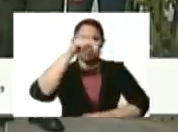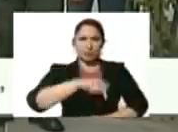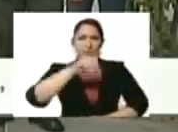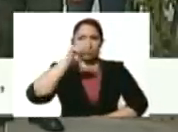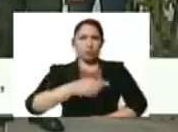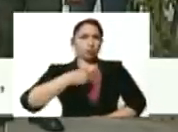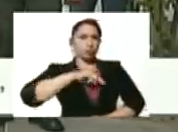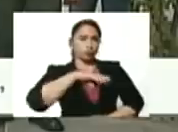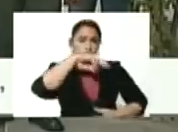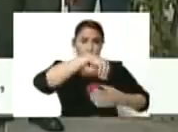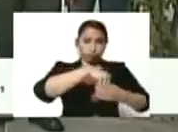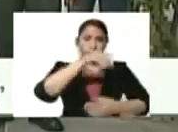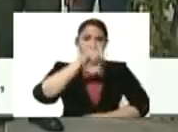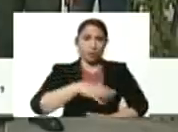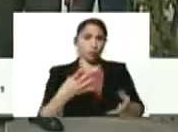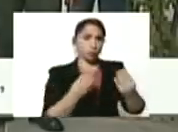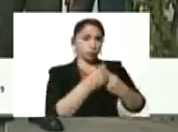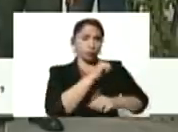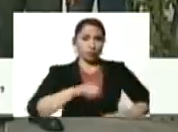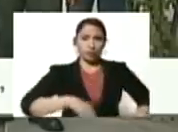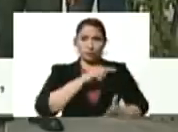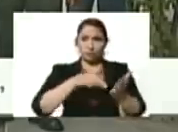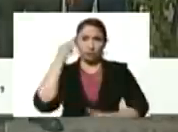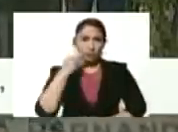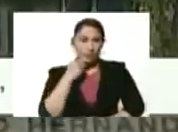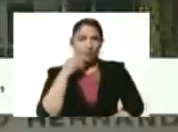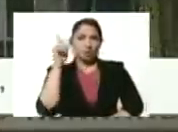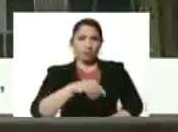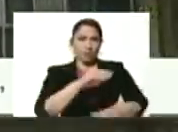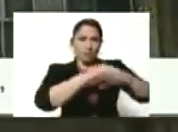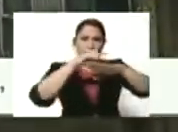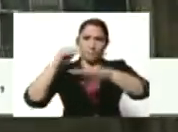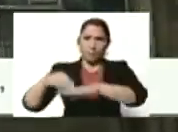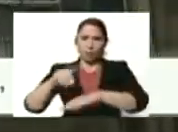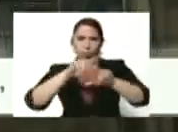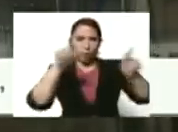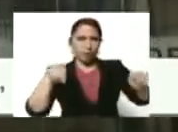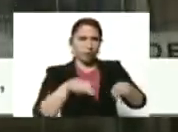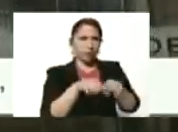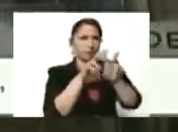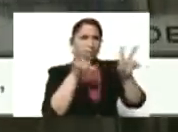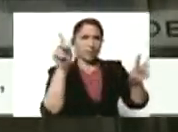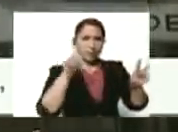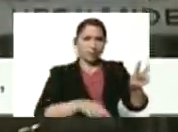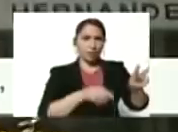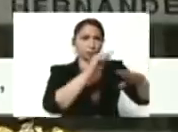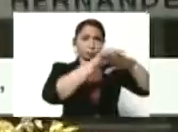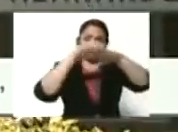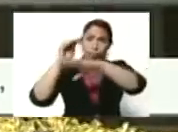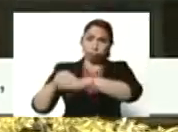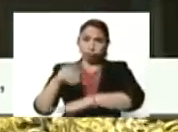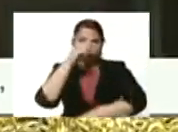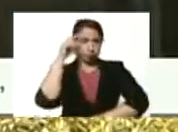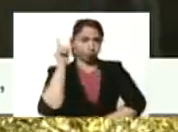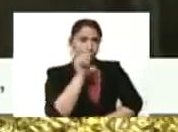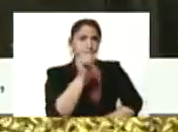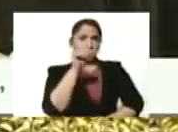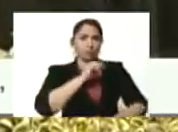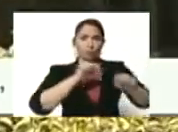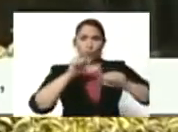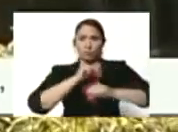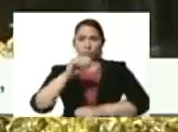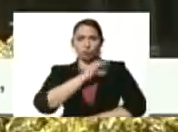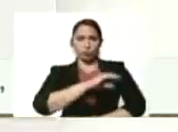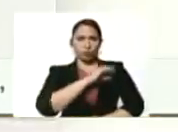vamos a meternos, juntamente con la Fuerza Armada, pero ya convocamos a las cuadrillas de paz. Ya convocamos también al partido, convocamos a los movimientos